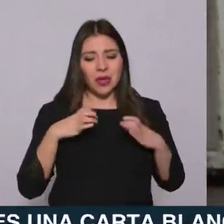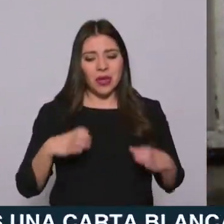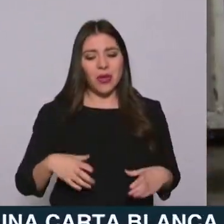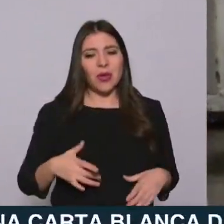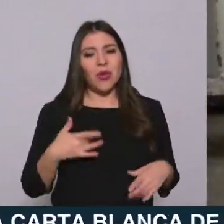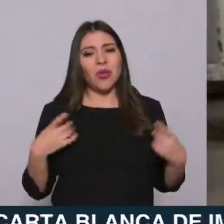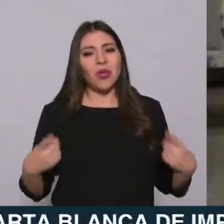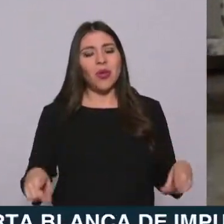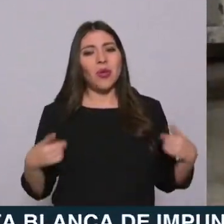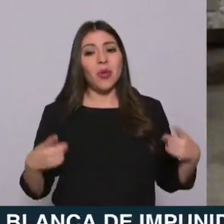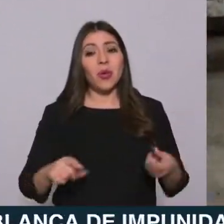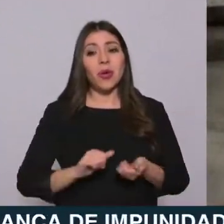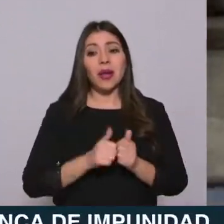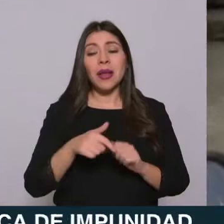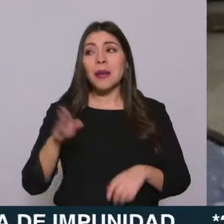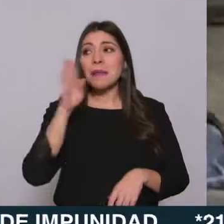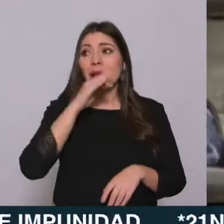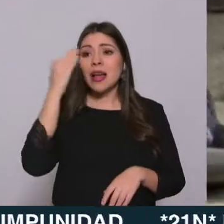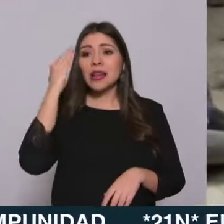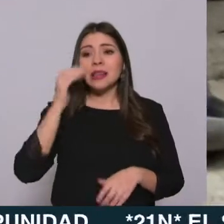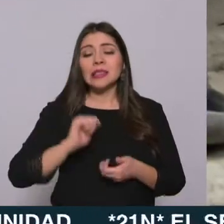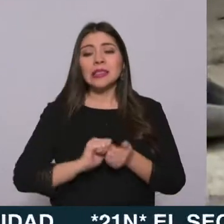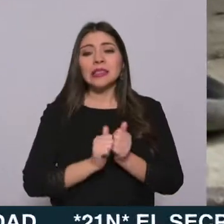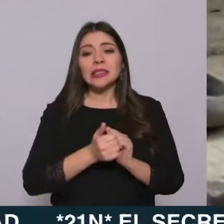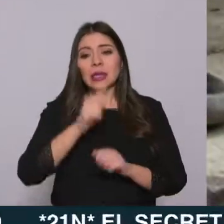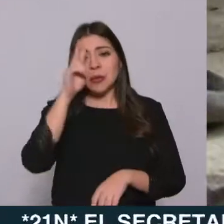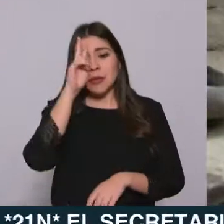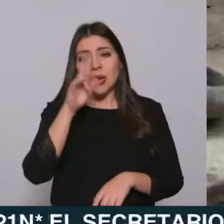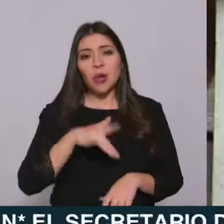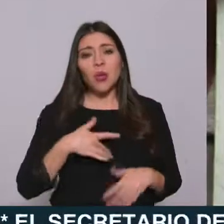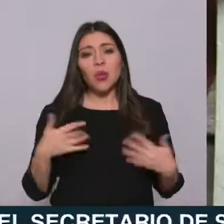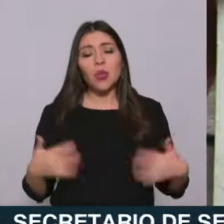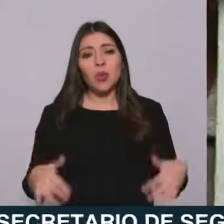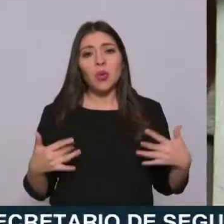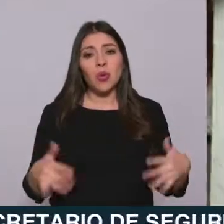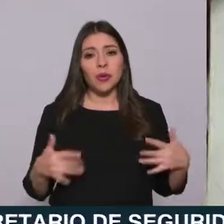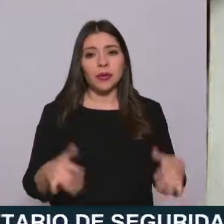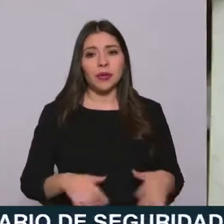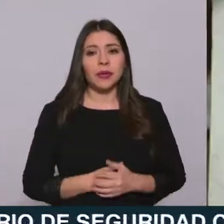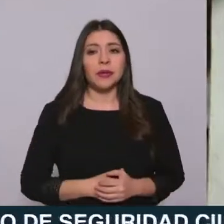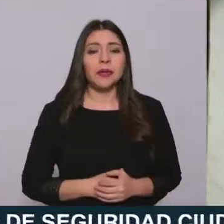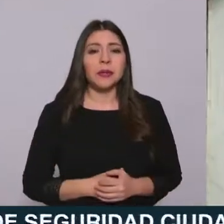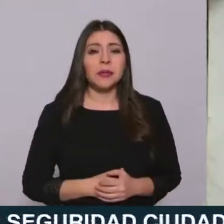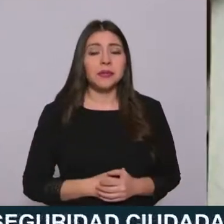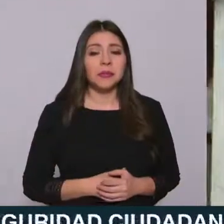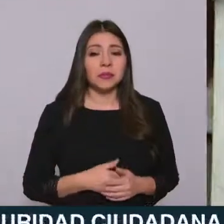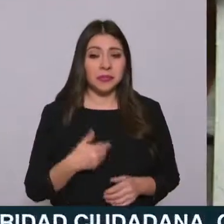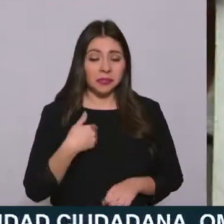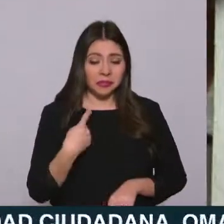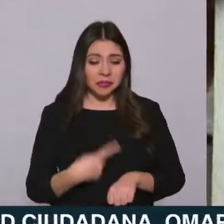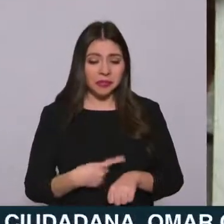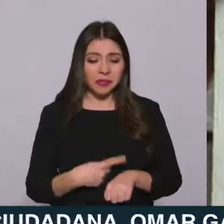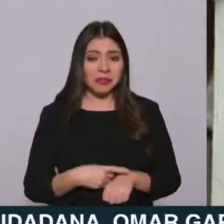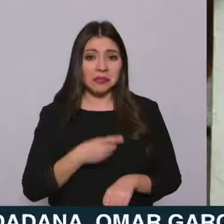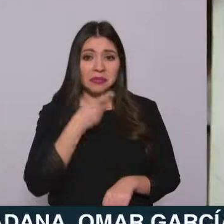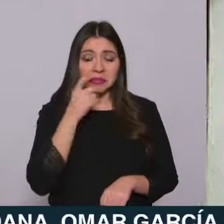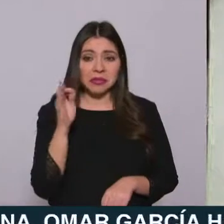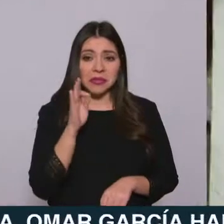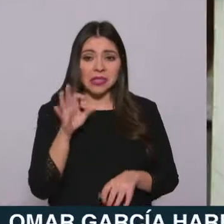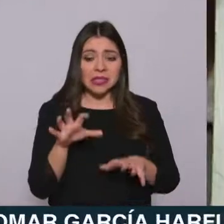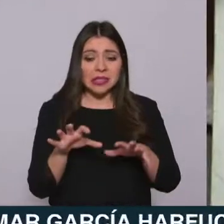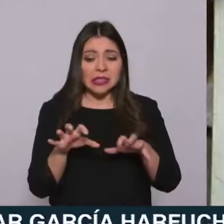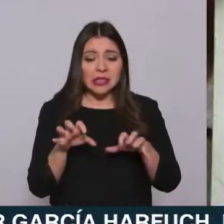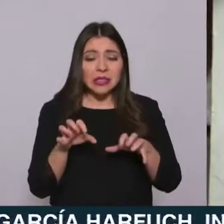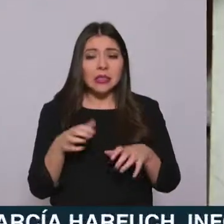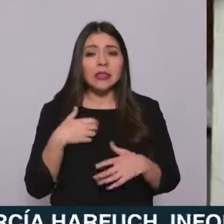por el mal tiempo. Supuestamente son reumas, pero me estuve curando, estuve en